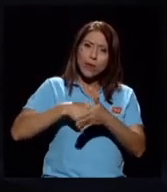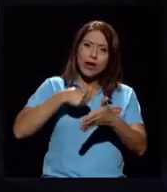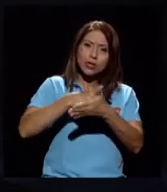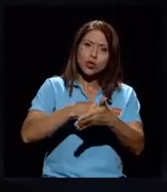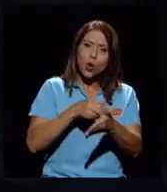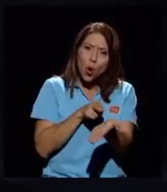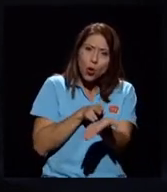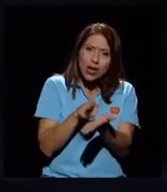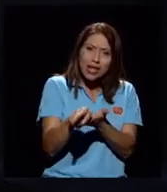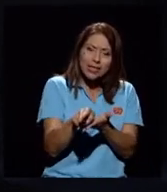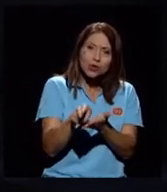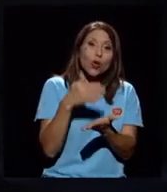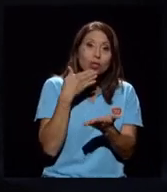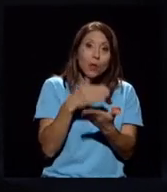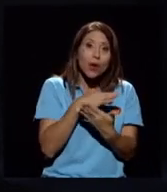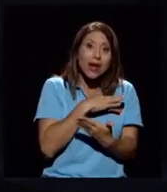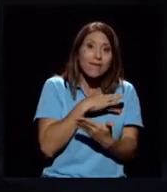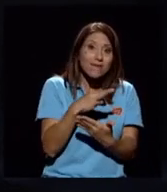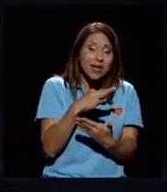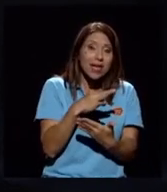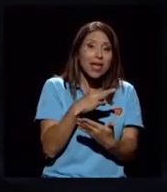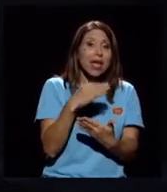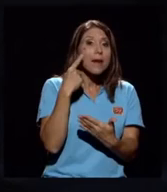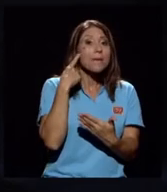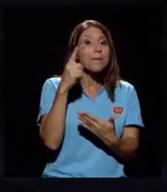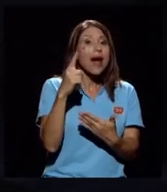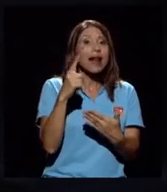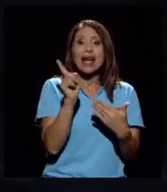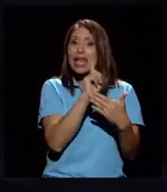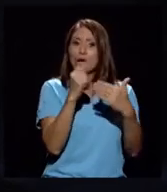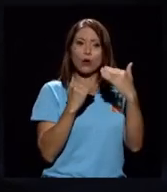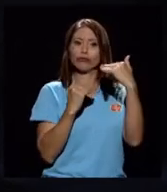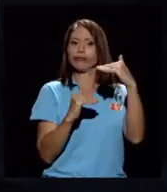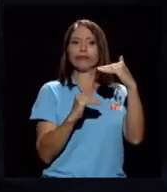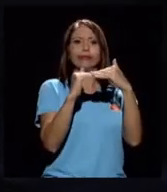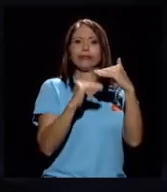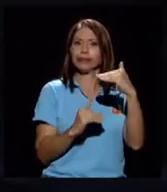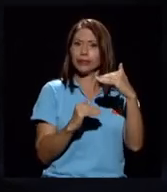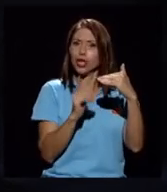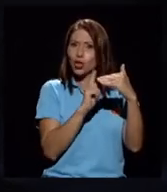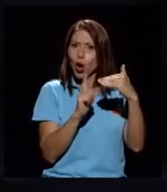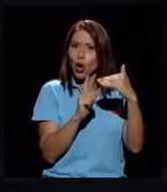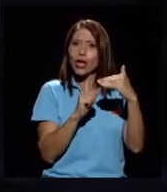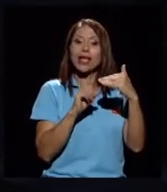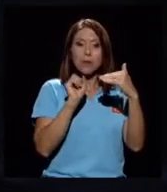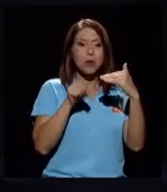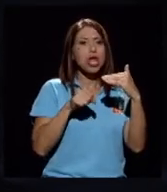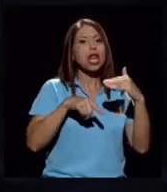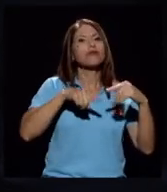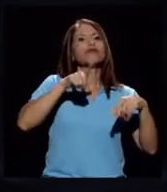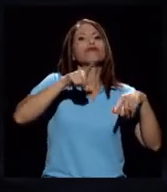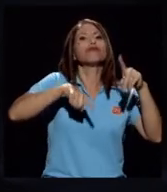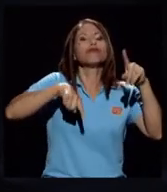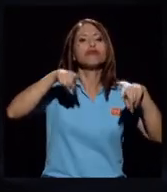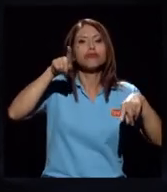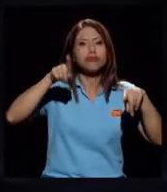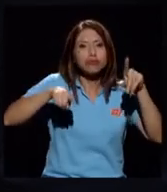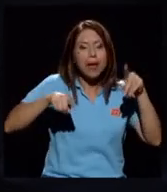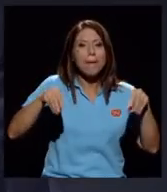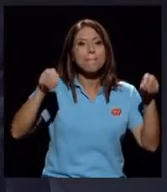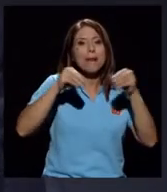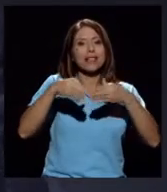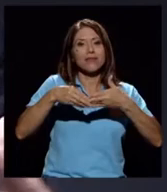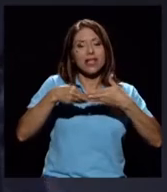fe por liberar el mercado cambiario para poder evolucionar de las minidevaluaciones que teníamos a un sistema más flexible